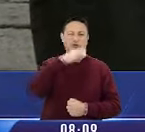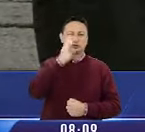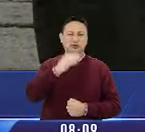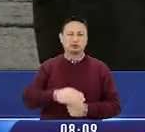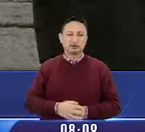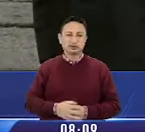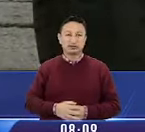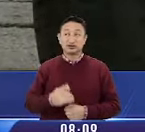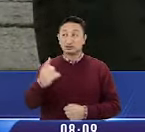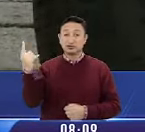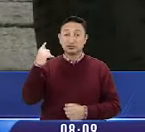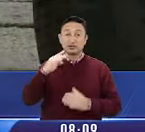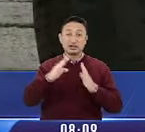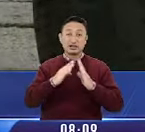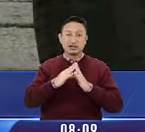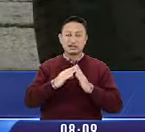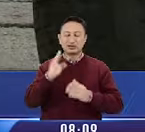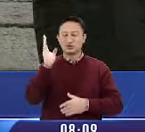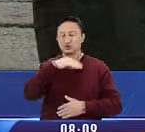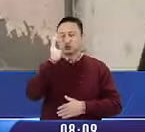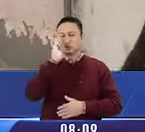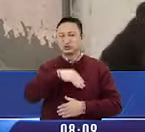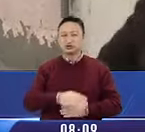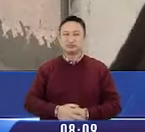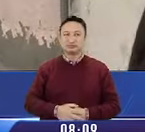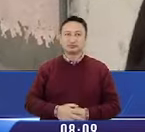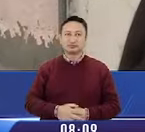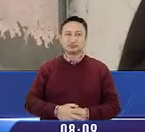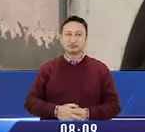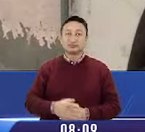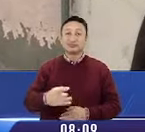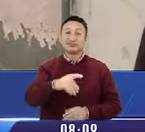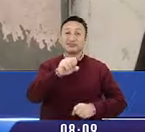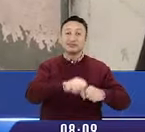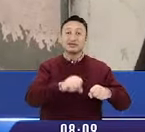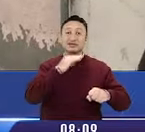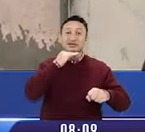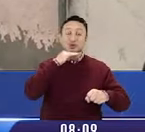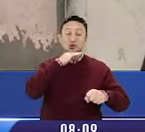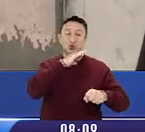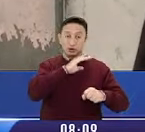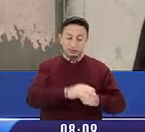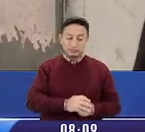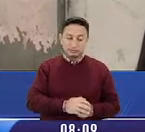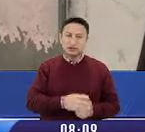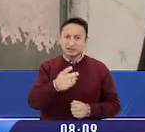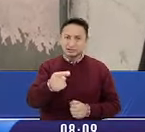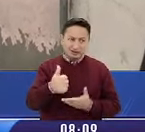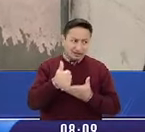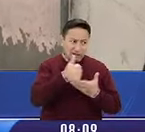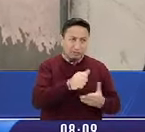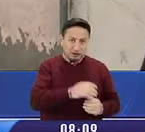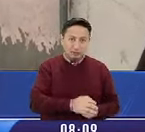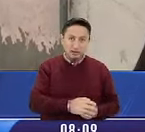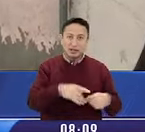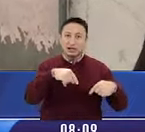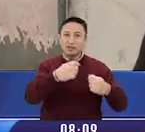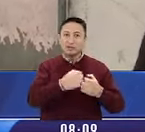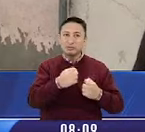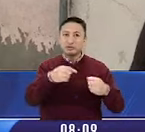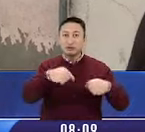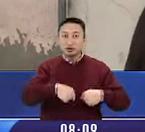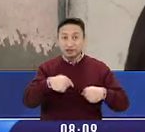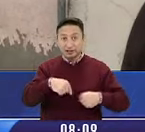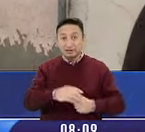ha convertido en una verdadera molestia. Son daños de alcantarilla, pero si los atendieran a tiempo, no tendríamos que